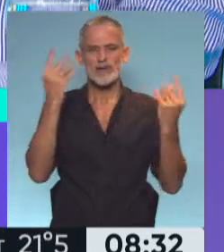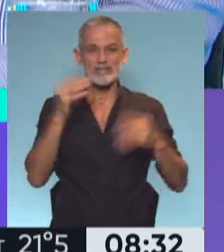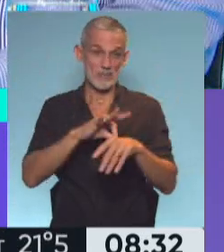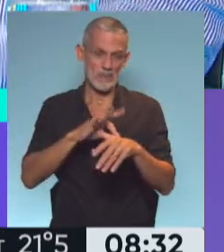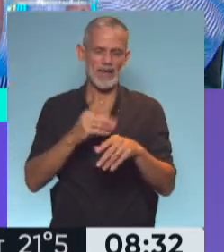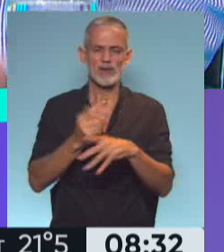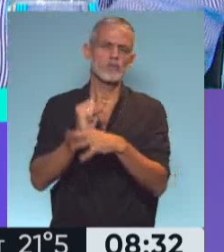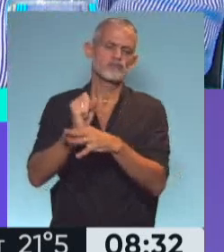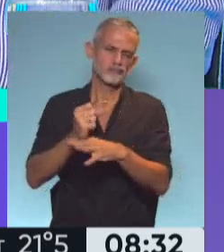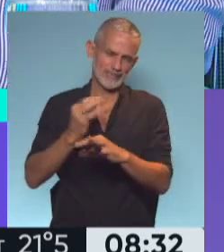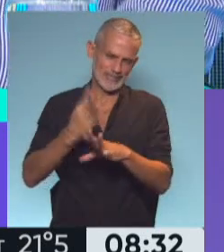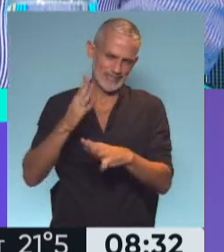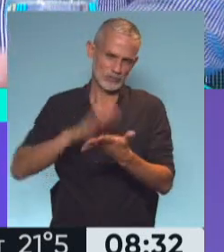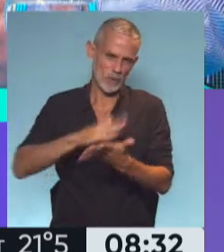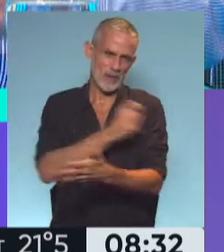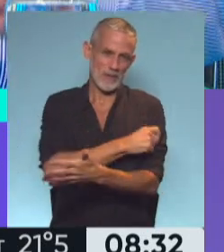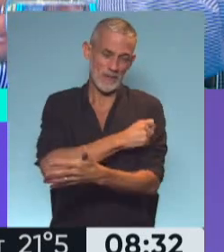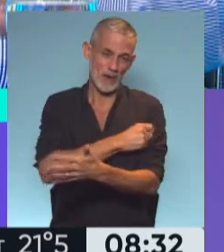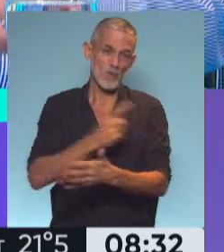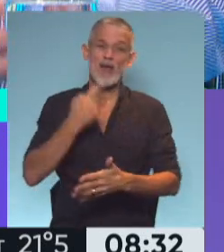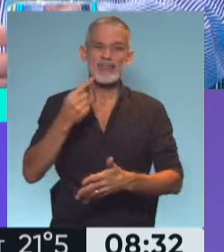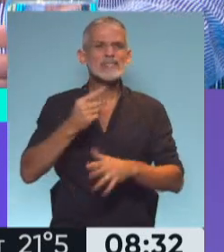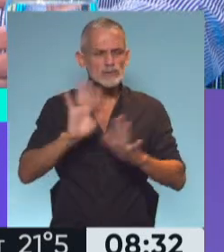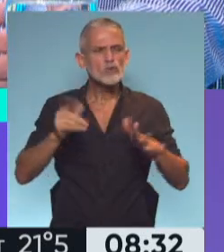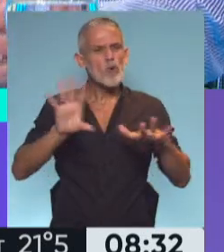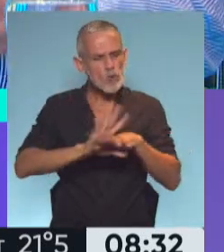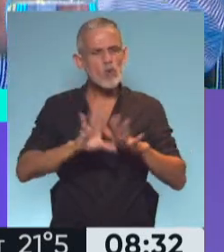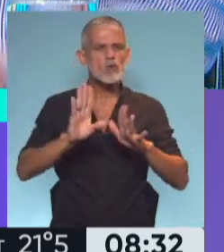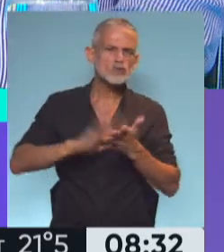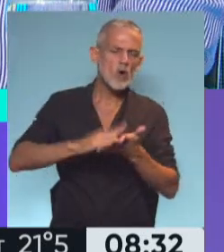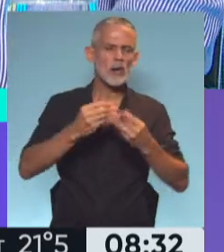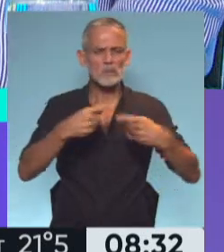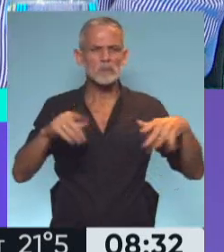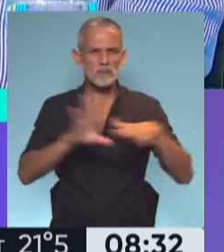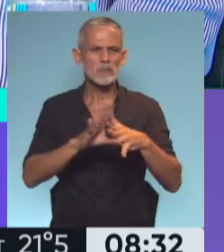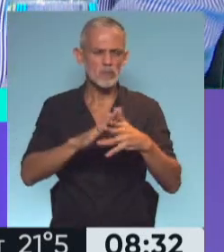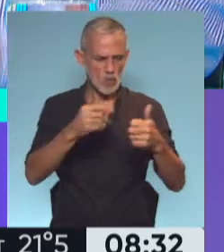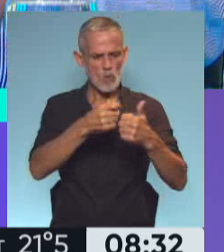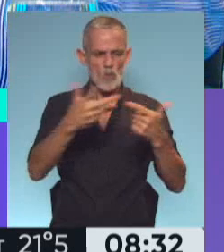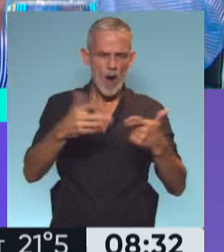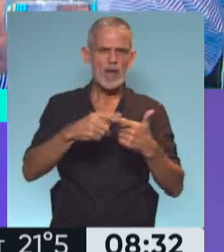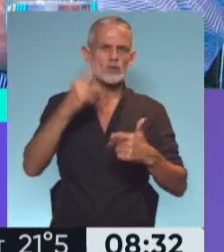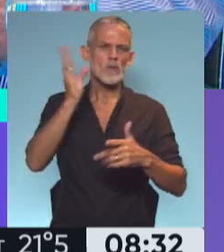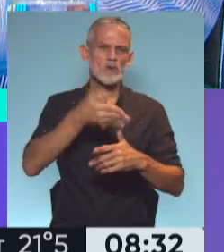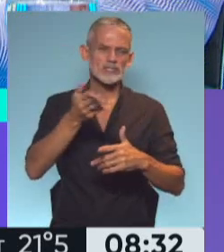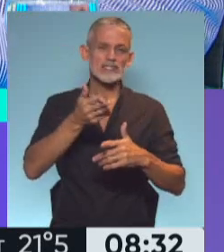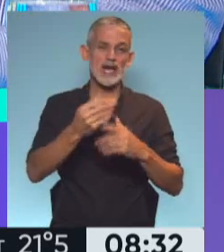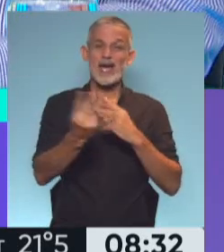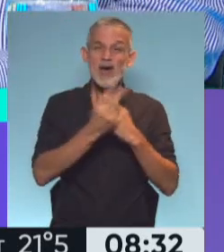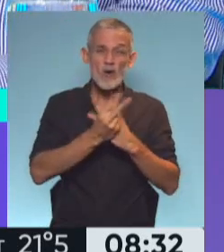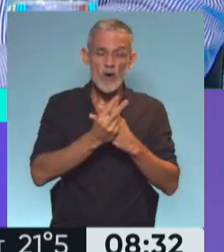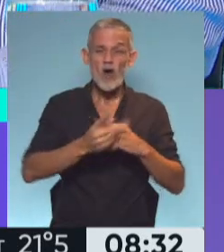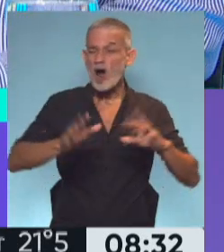somos expertos en el tema de vacunas, decimos esto, lo hemos repetido innumerable cantidad de veces, que las vacunas no nos